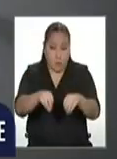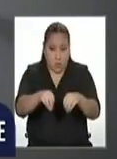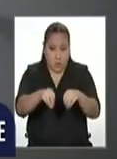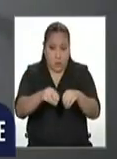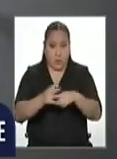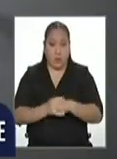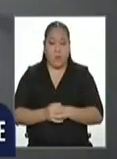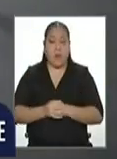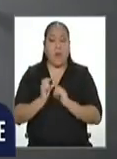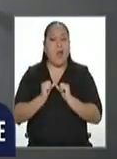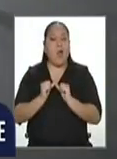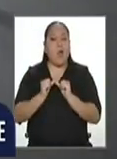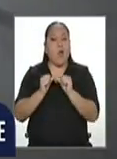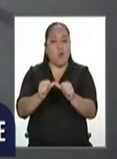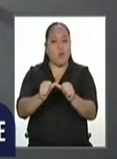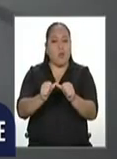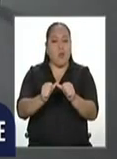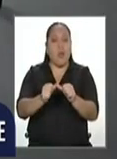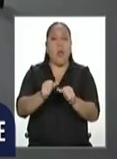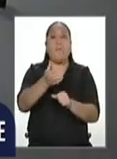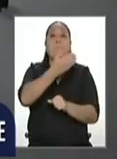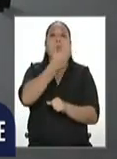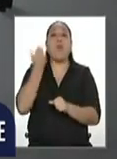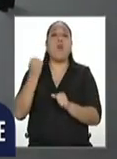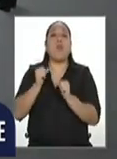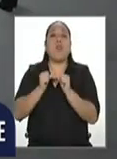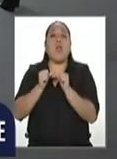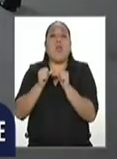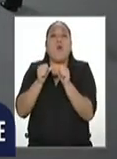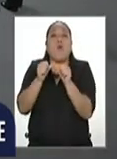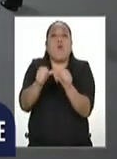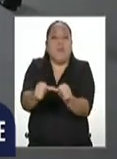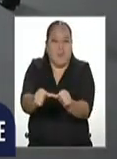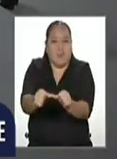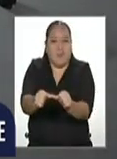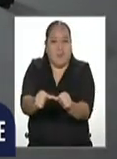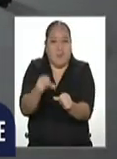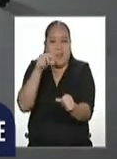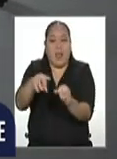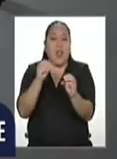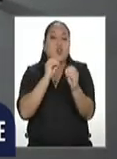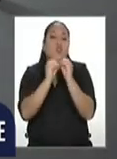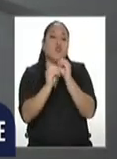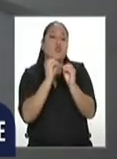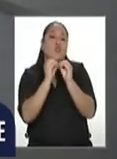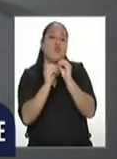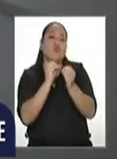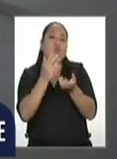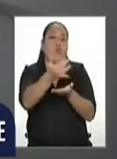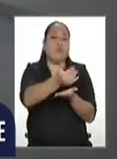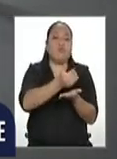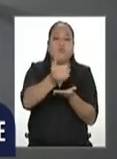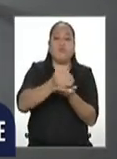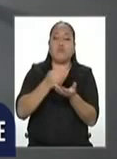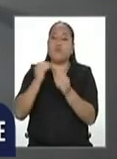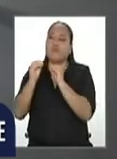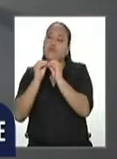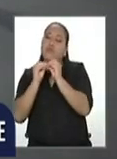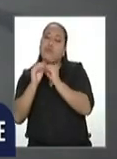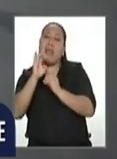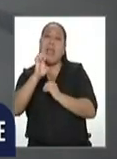para mantener, mejorar y hacer sostenible la recuperación de nuestros ecosistemas?